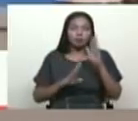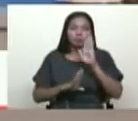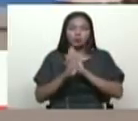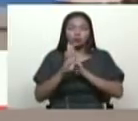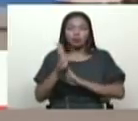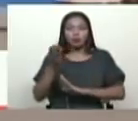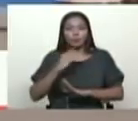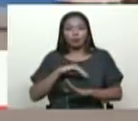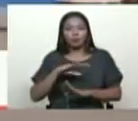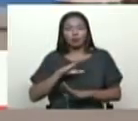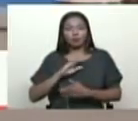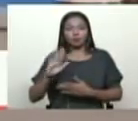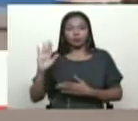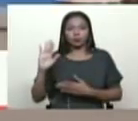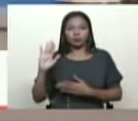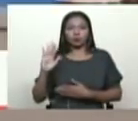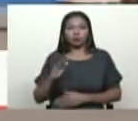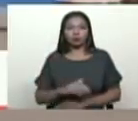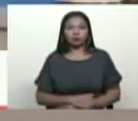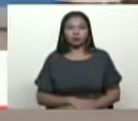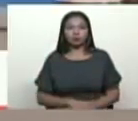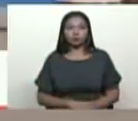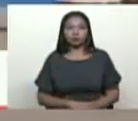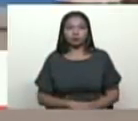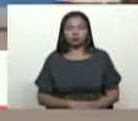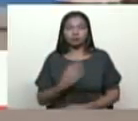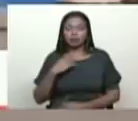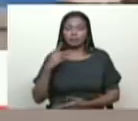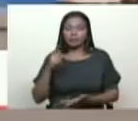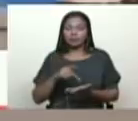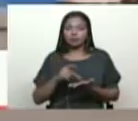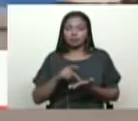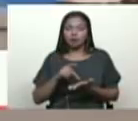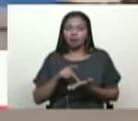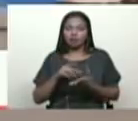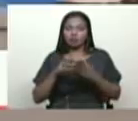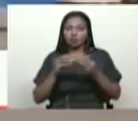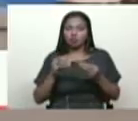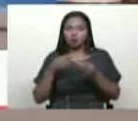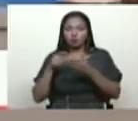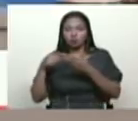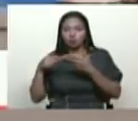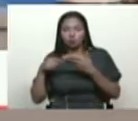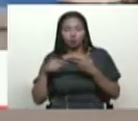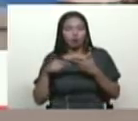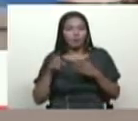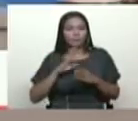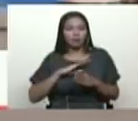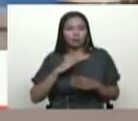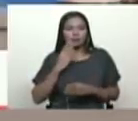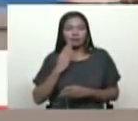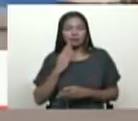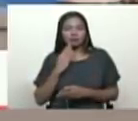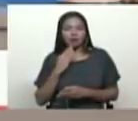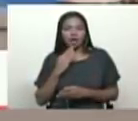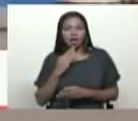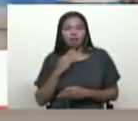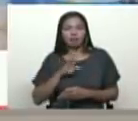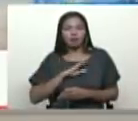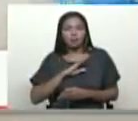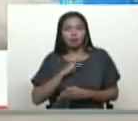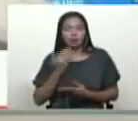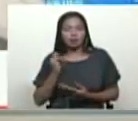de propuestas, que participando por las vías electorales tradicionales de la democracia